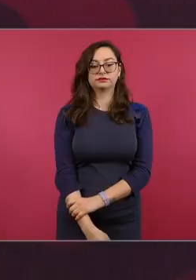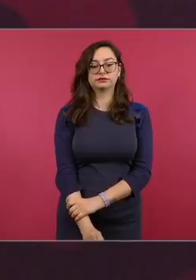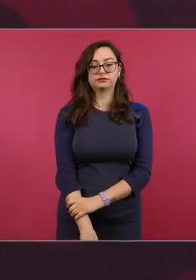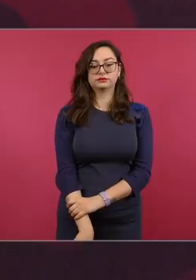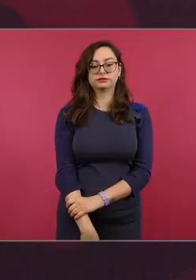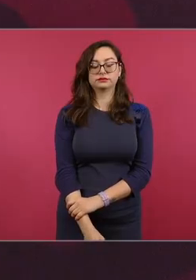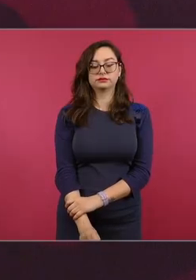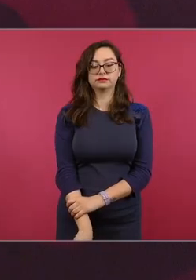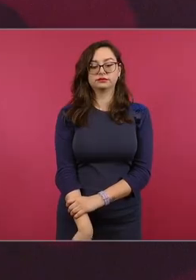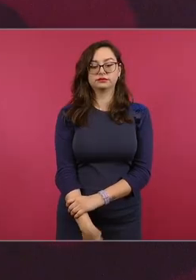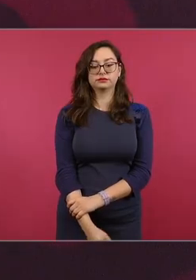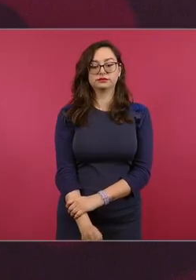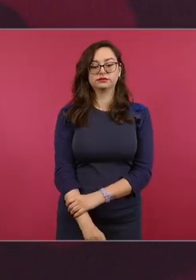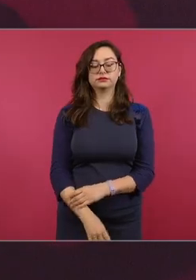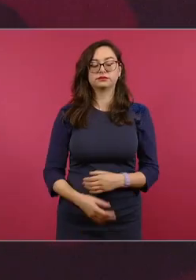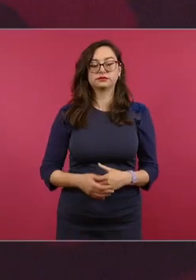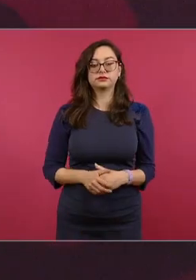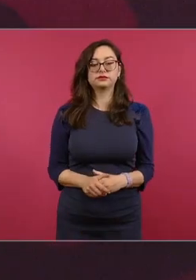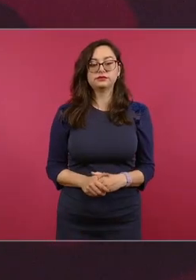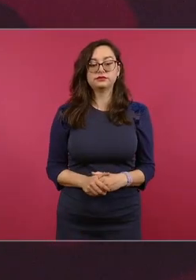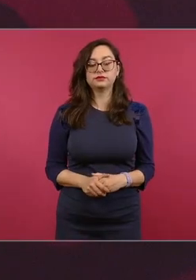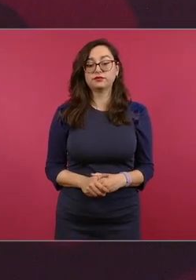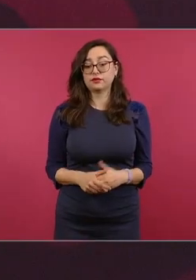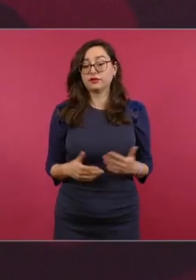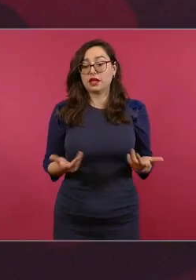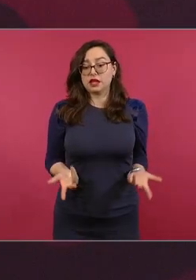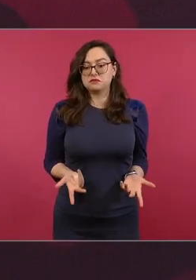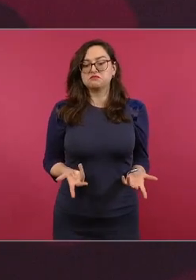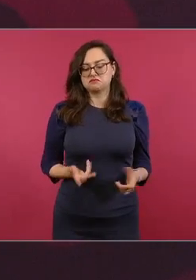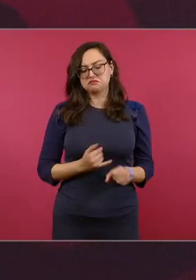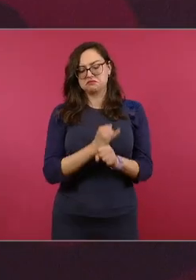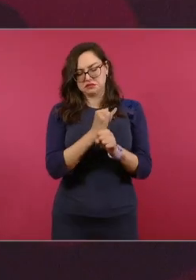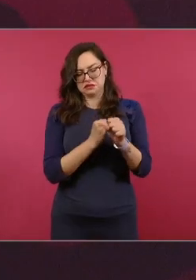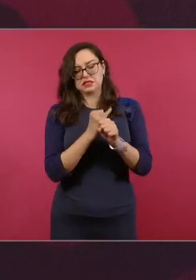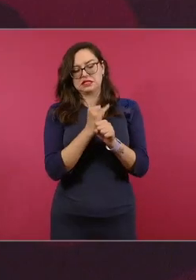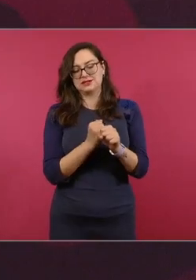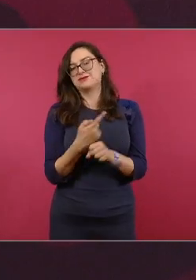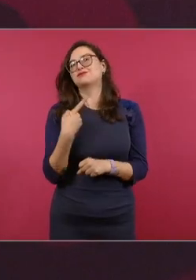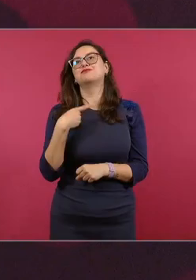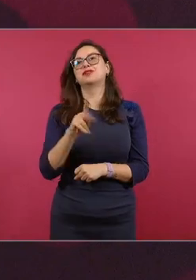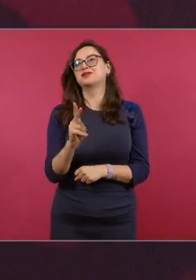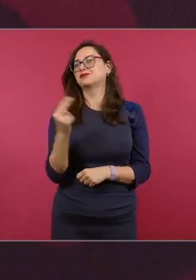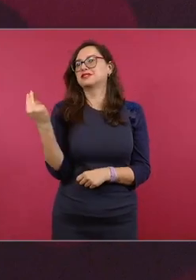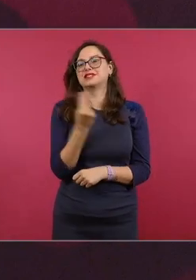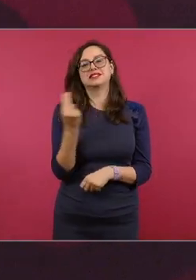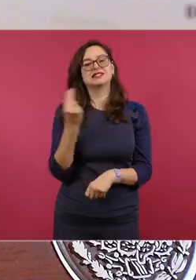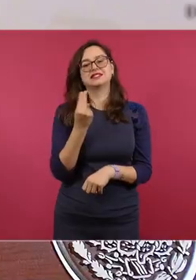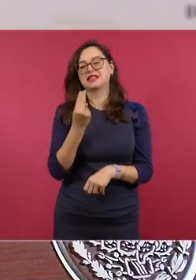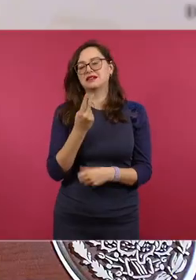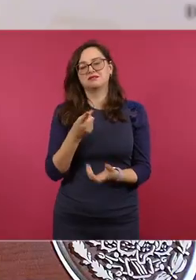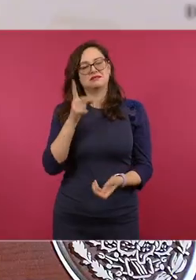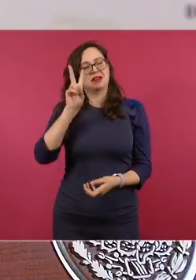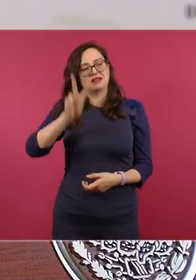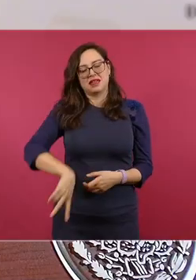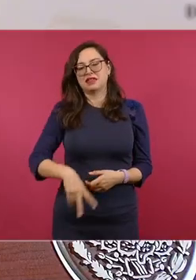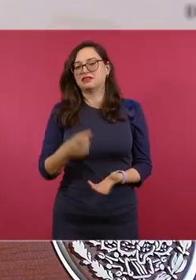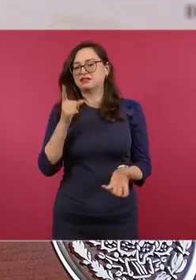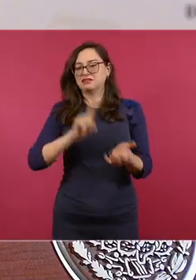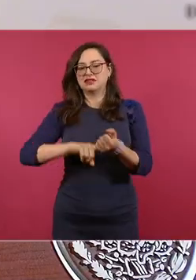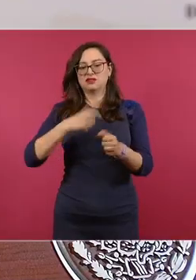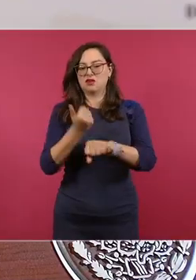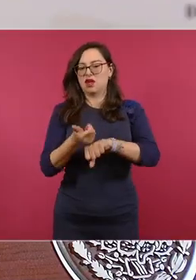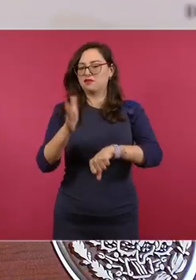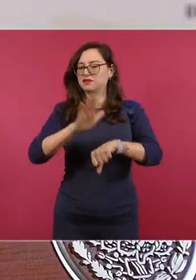administrativa. Si me preguntan qué va a